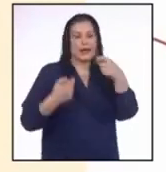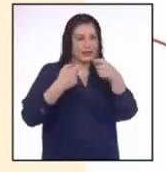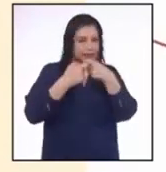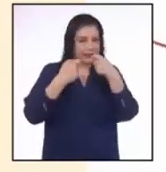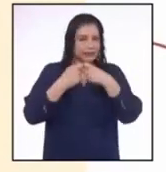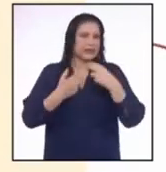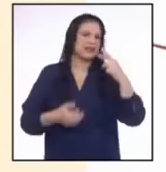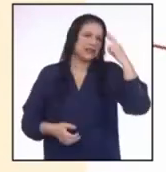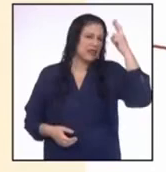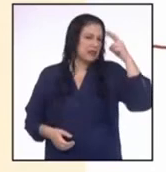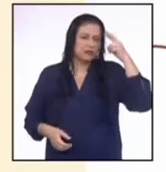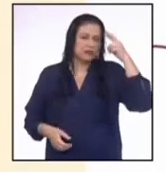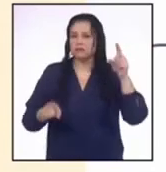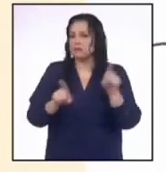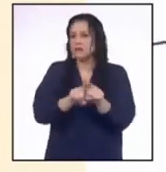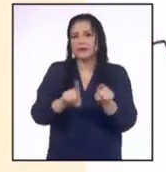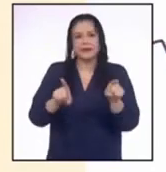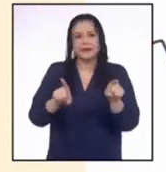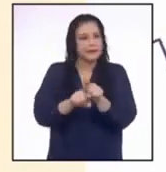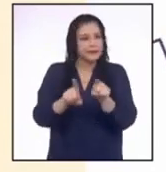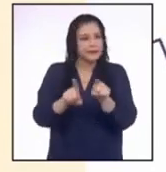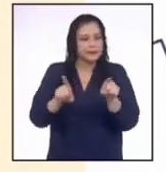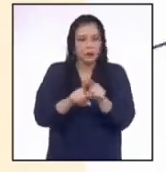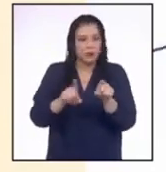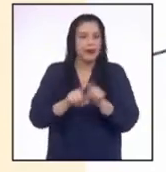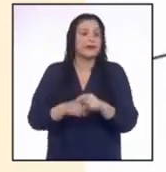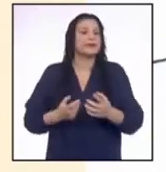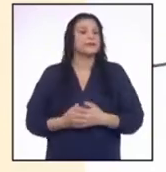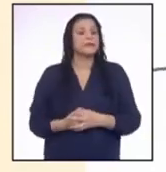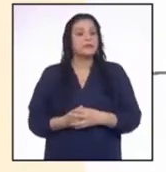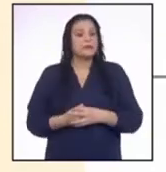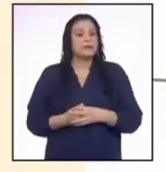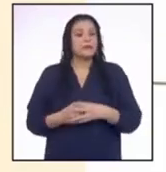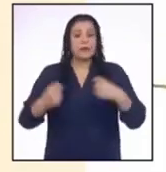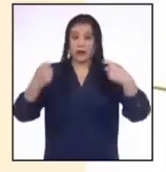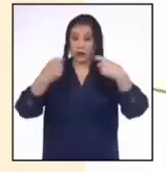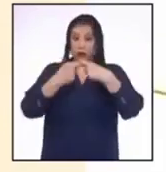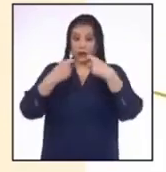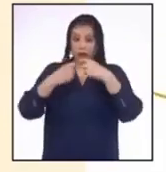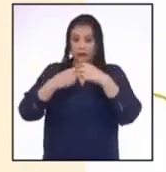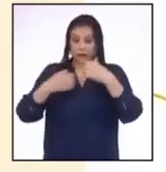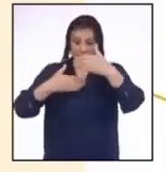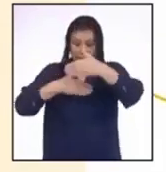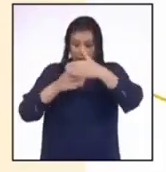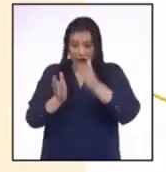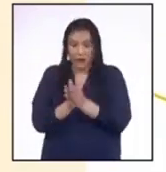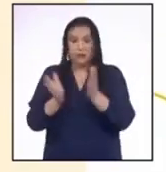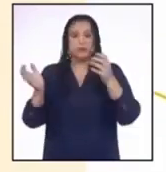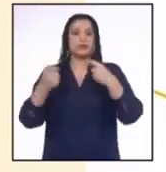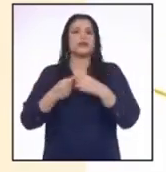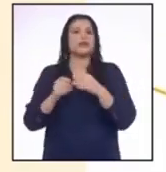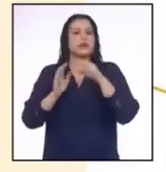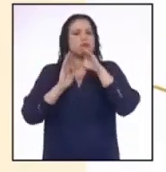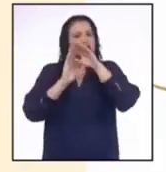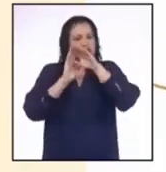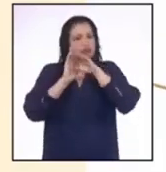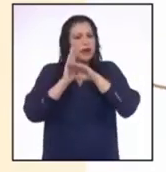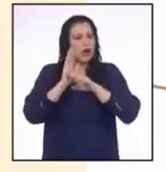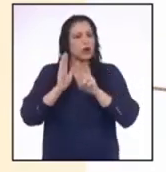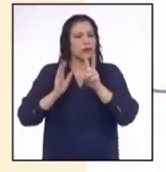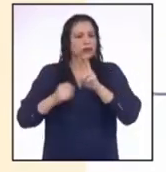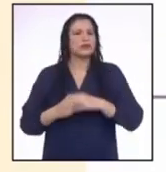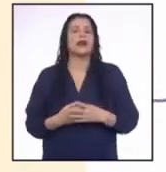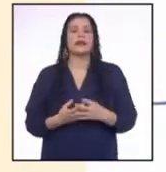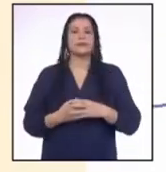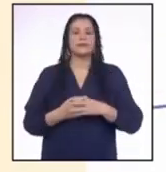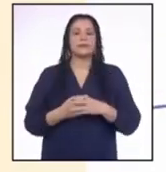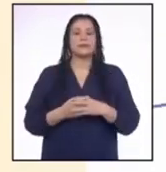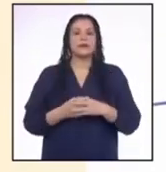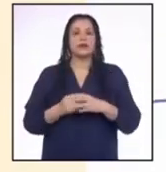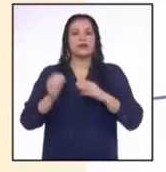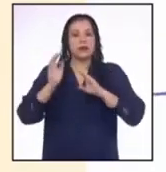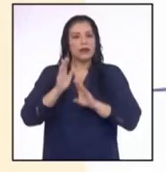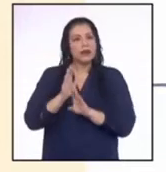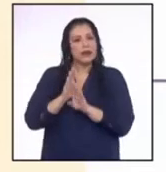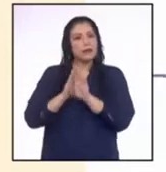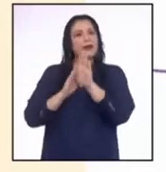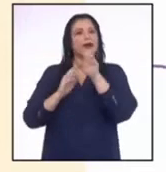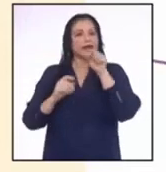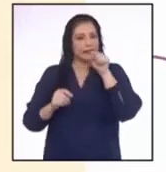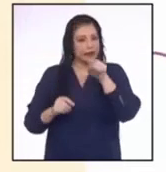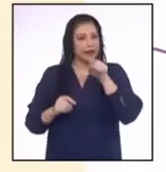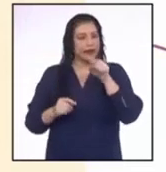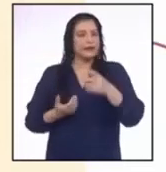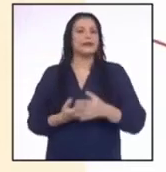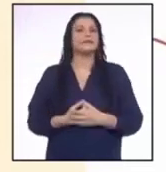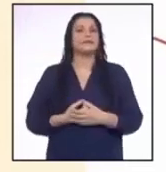la razón es la misma. La corriente que produce el generador tiene bajo voltaje. El transformador la eleva y recién